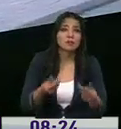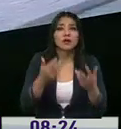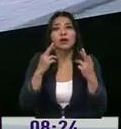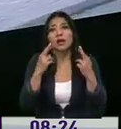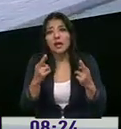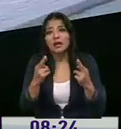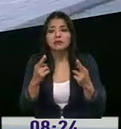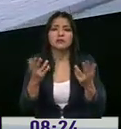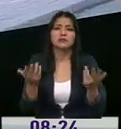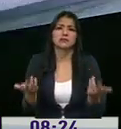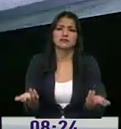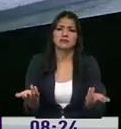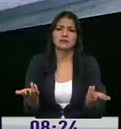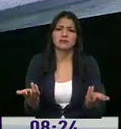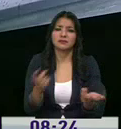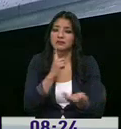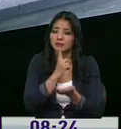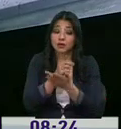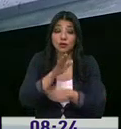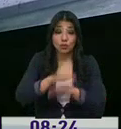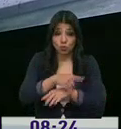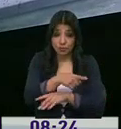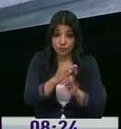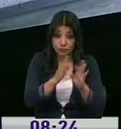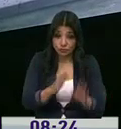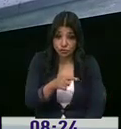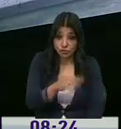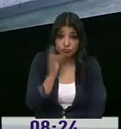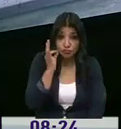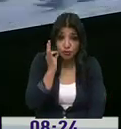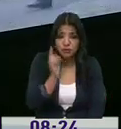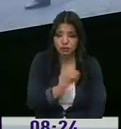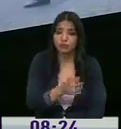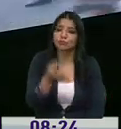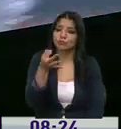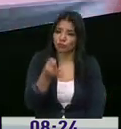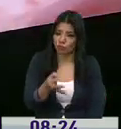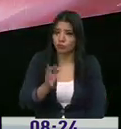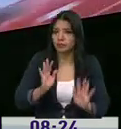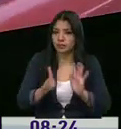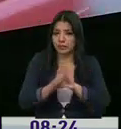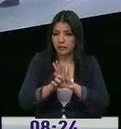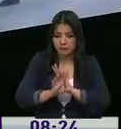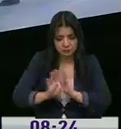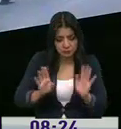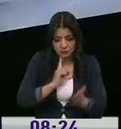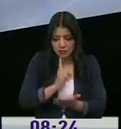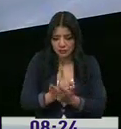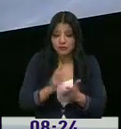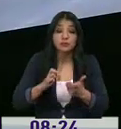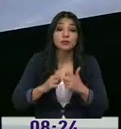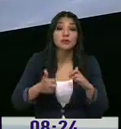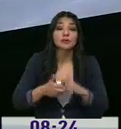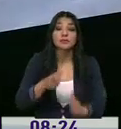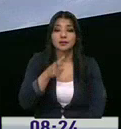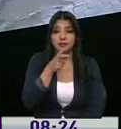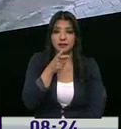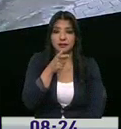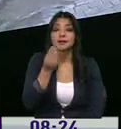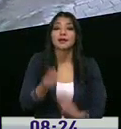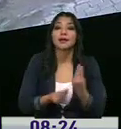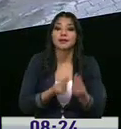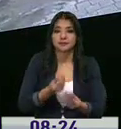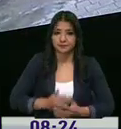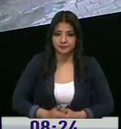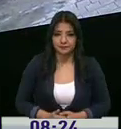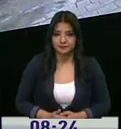haciendo. Claro, eso no es culpa de la funcionaria que nos habló. La funcionaria cumple con lo que dice la ley. El lío es lo que hace con la ley.